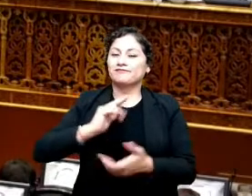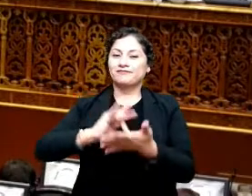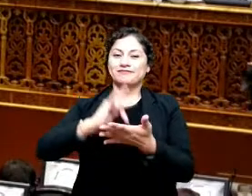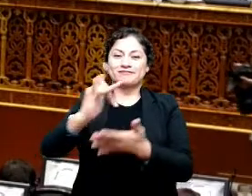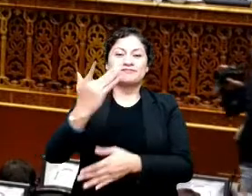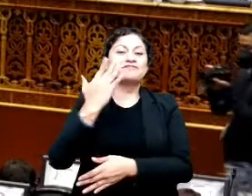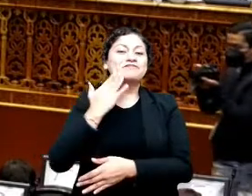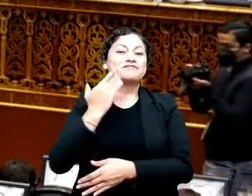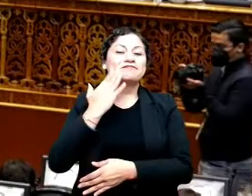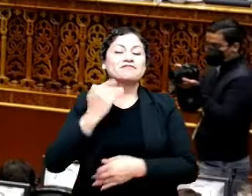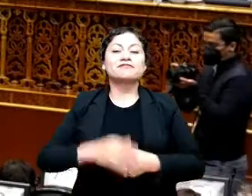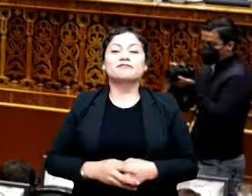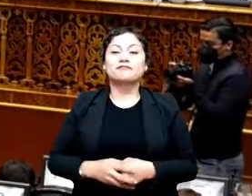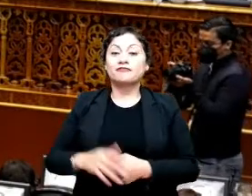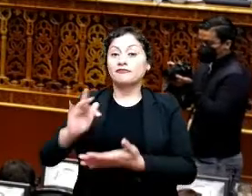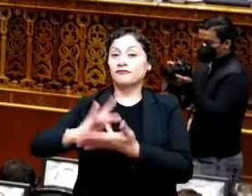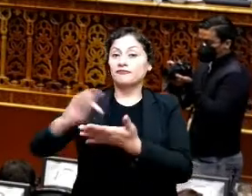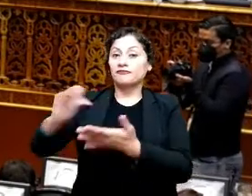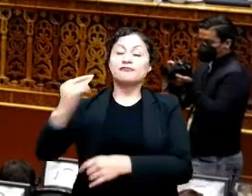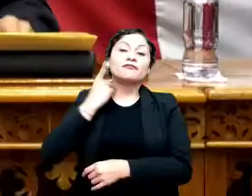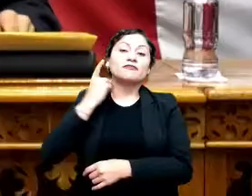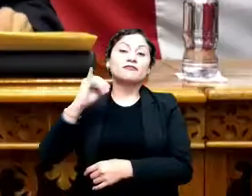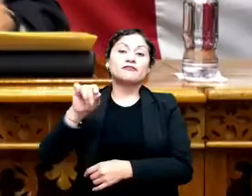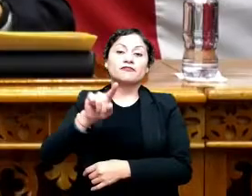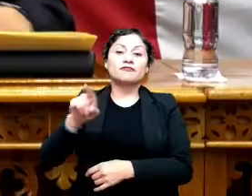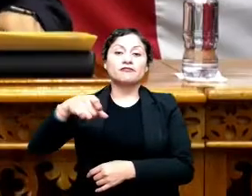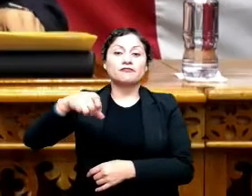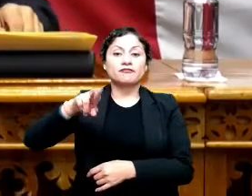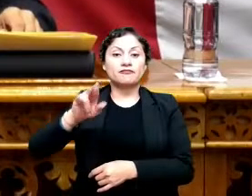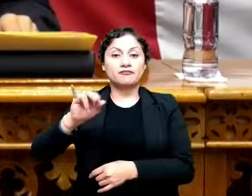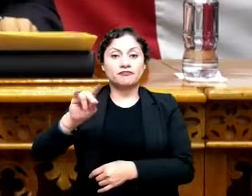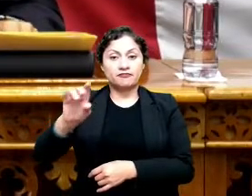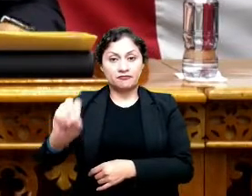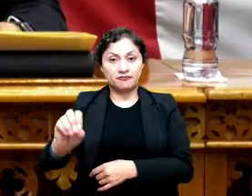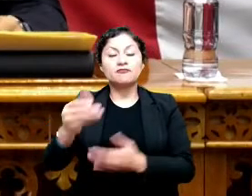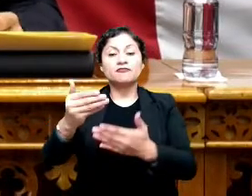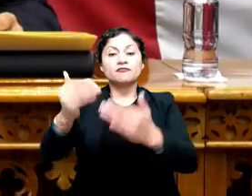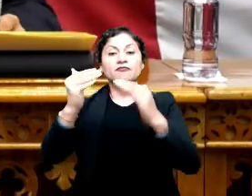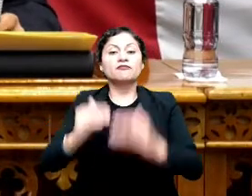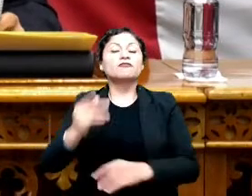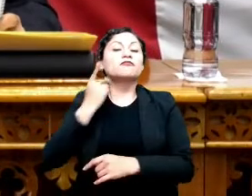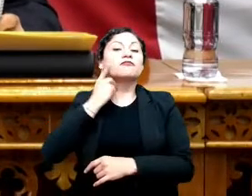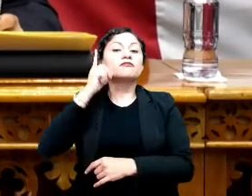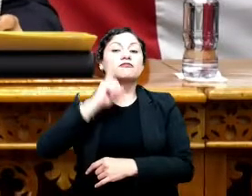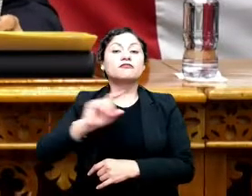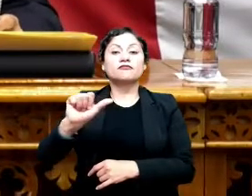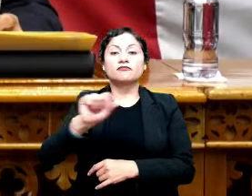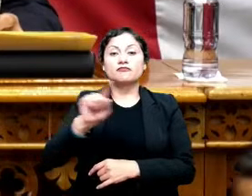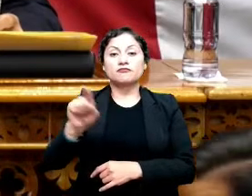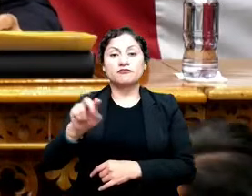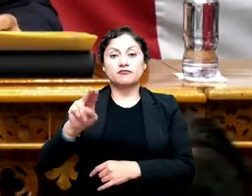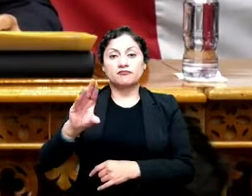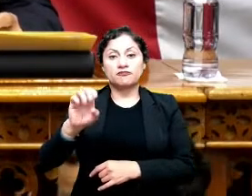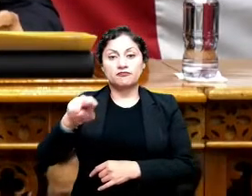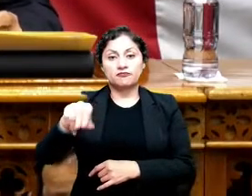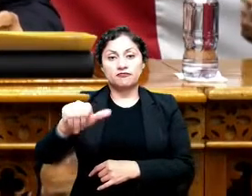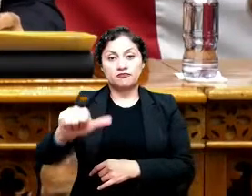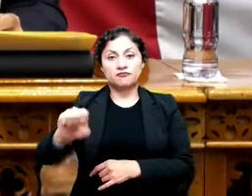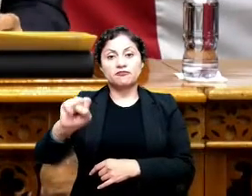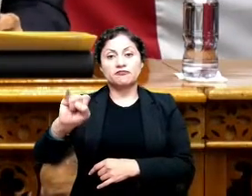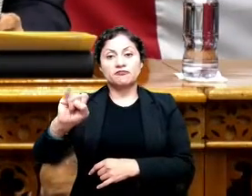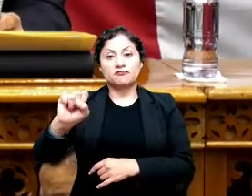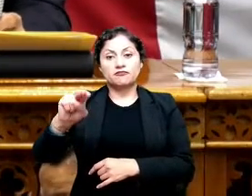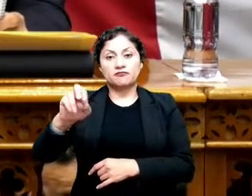Muchas gracias, diputado Izquierdo. Se concede el uso de la palabra a la diputada Azucena Cisneros, del Grupo Parlamentario del Partido